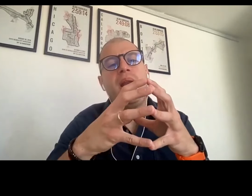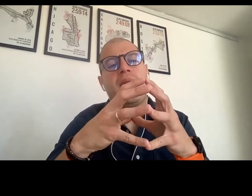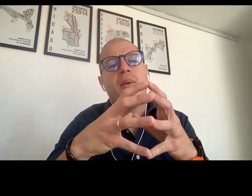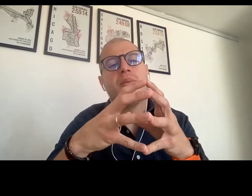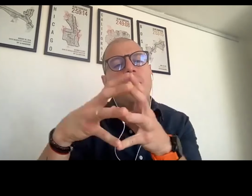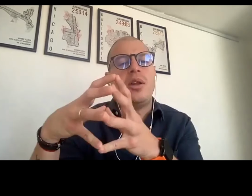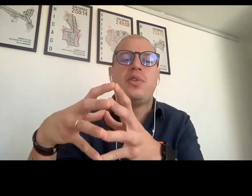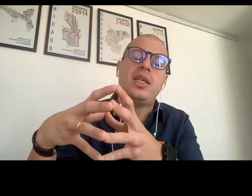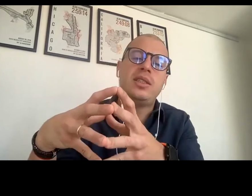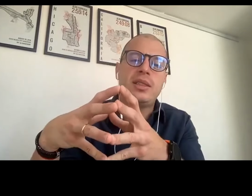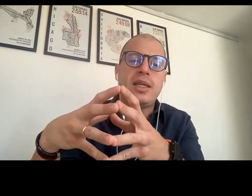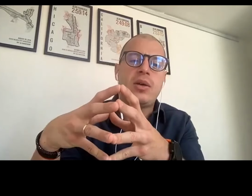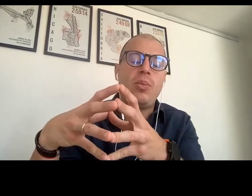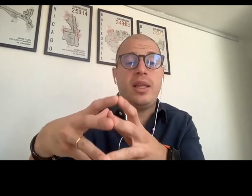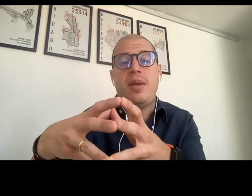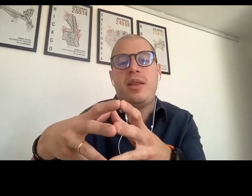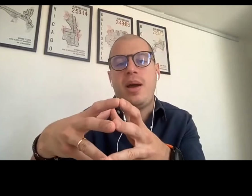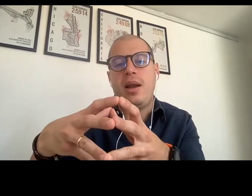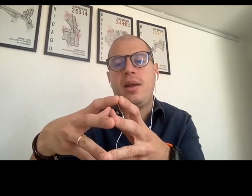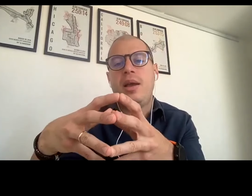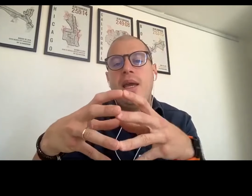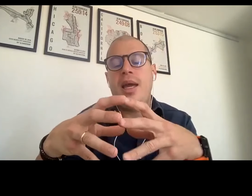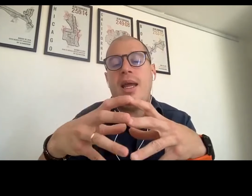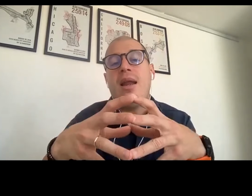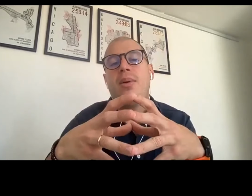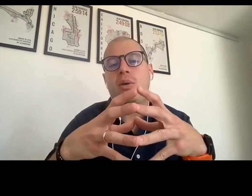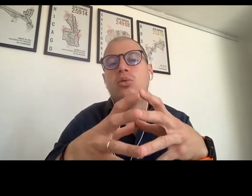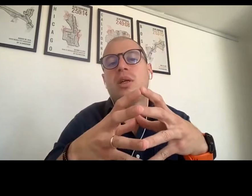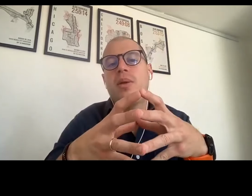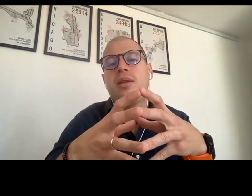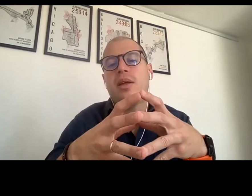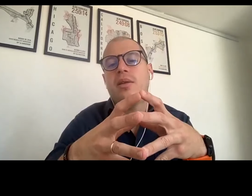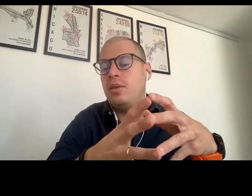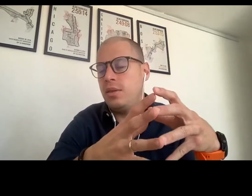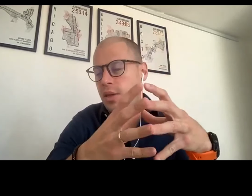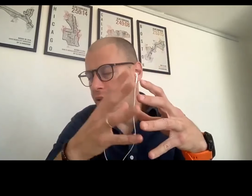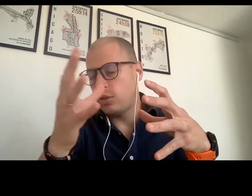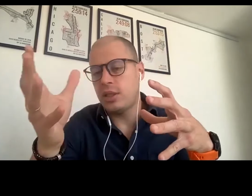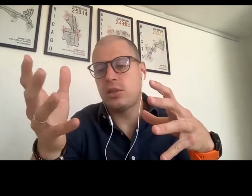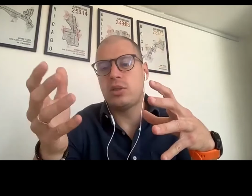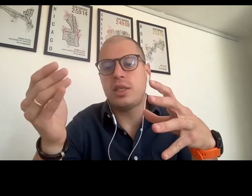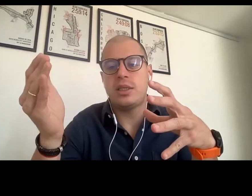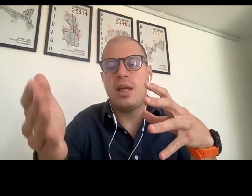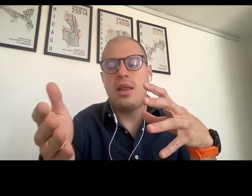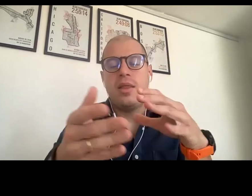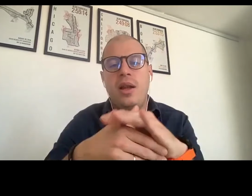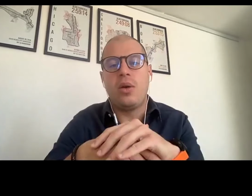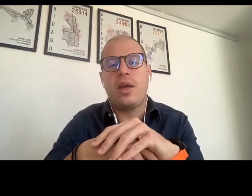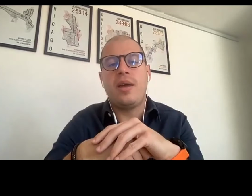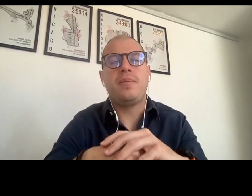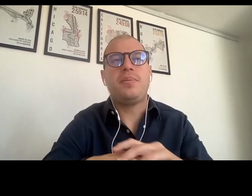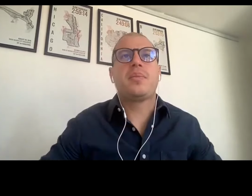forma en la que vemos la beneficencia está completamente mal. Él habla justamente, entre otras cosas,